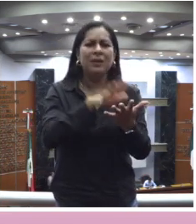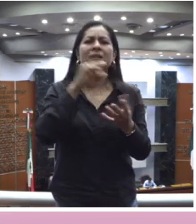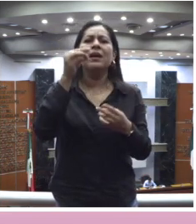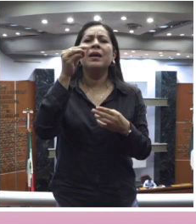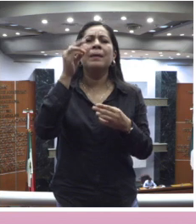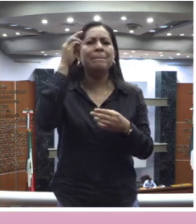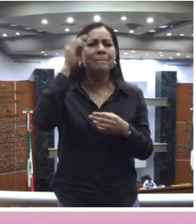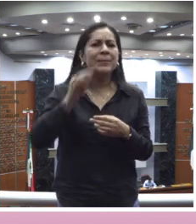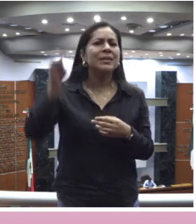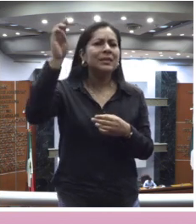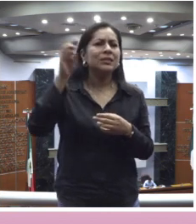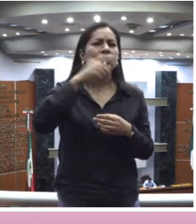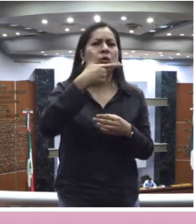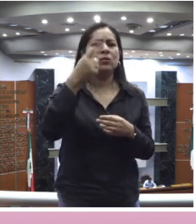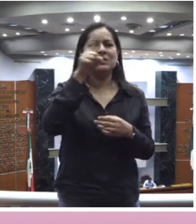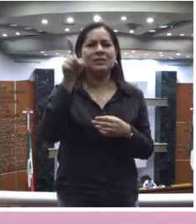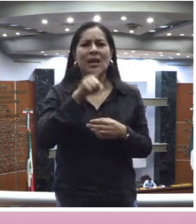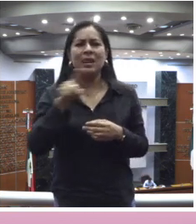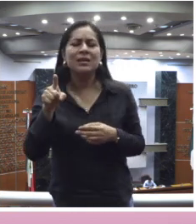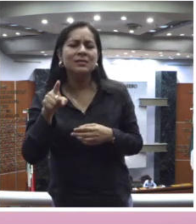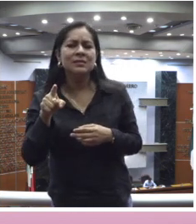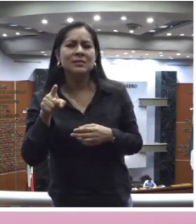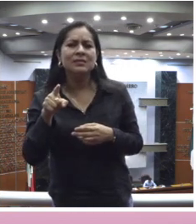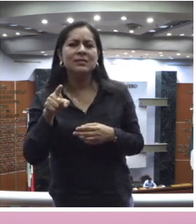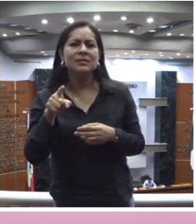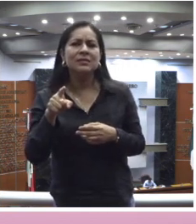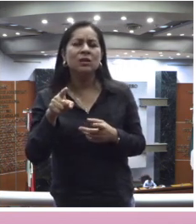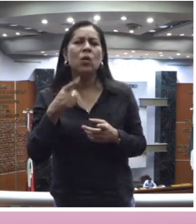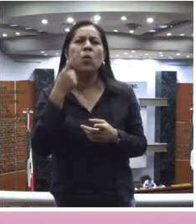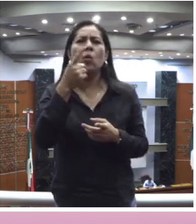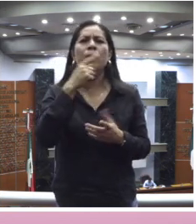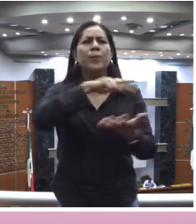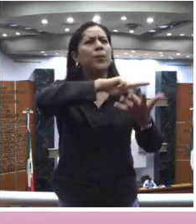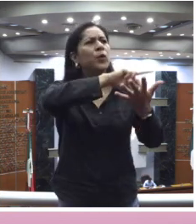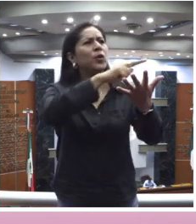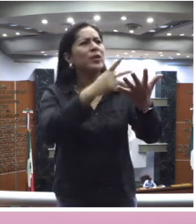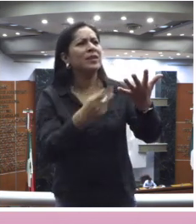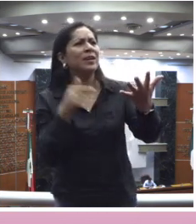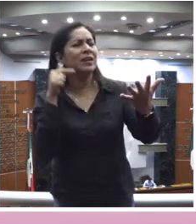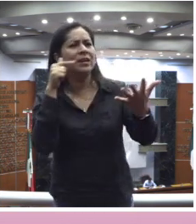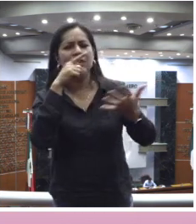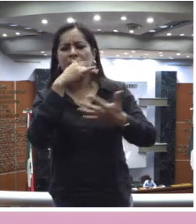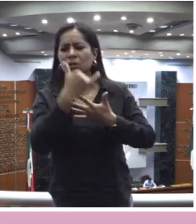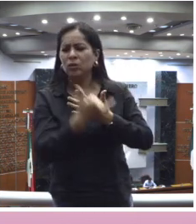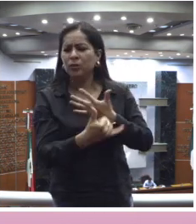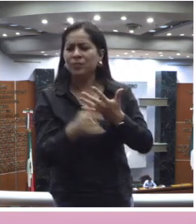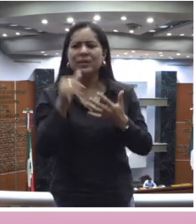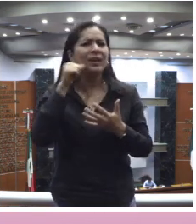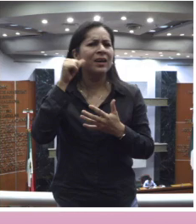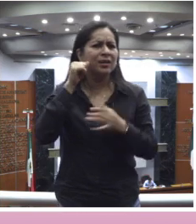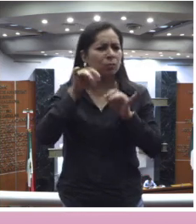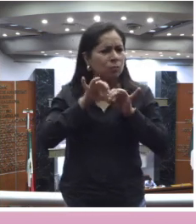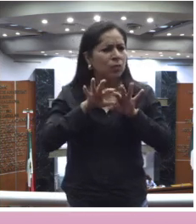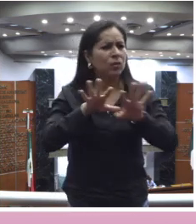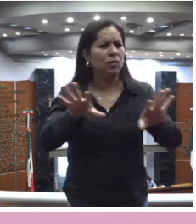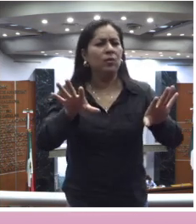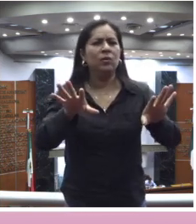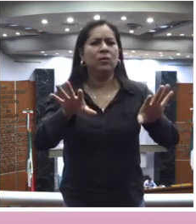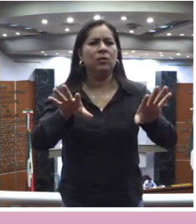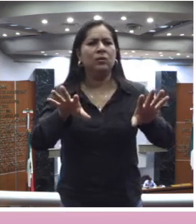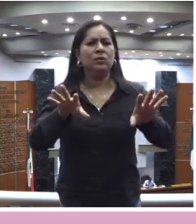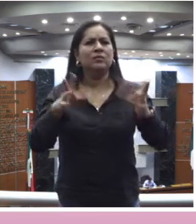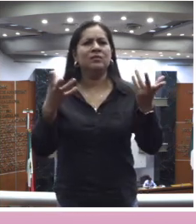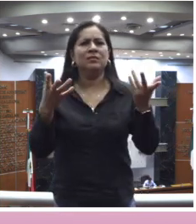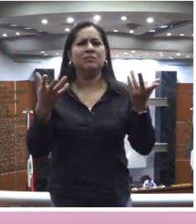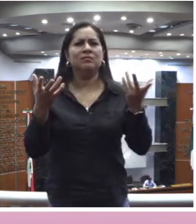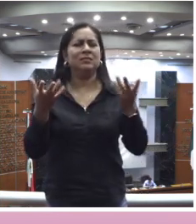ministro González Alcántara Carrancá un proyecto que circuló ayer sin la